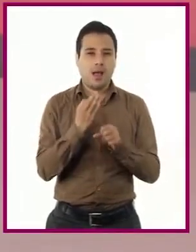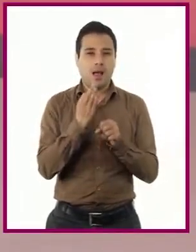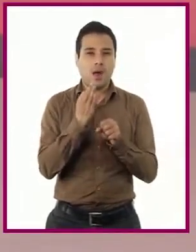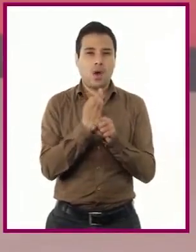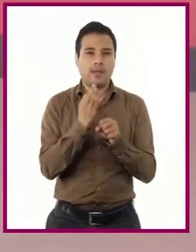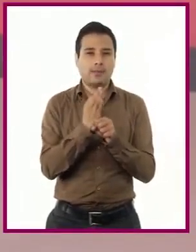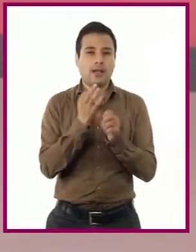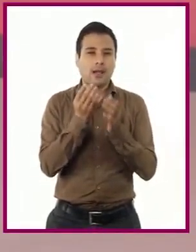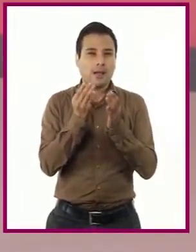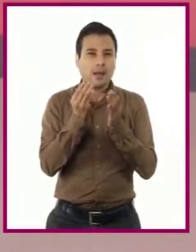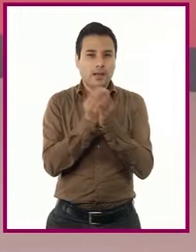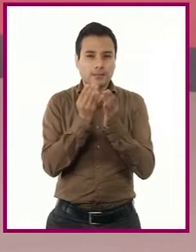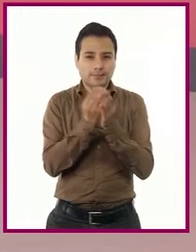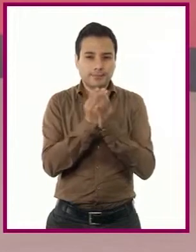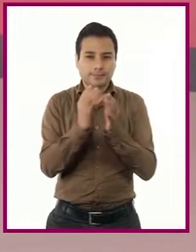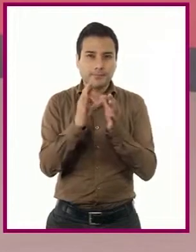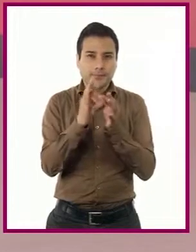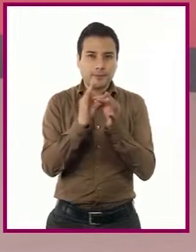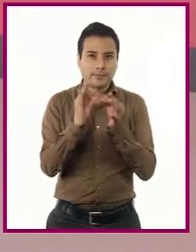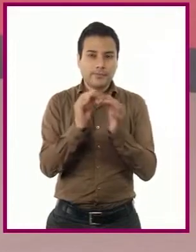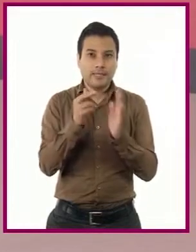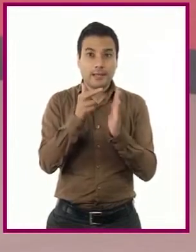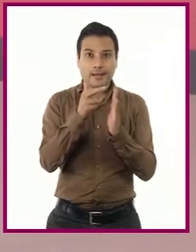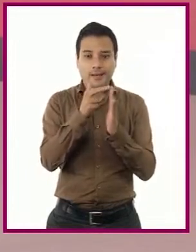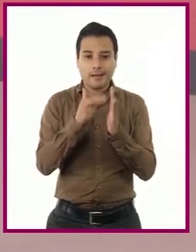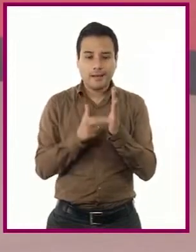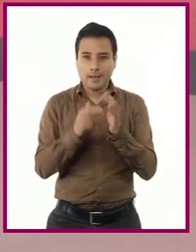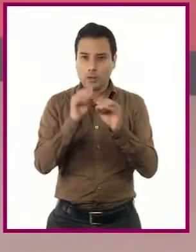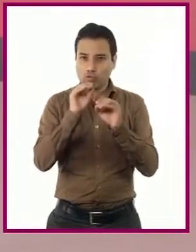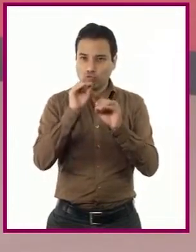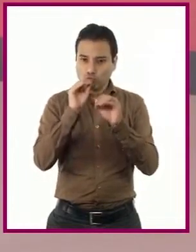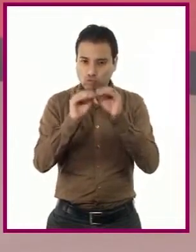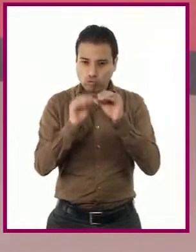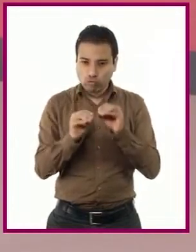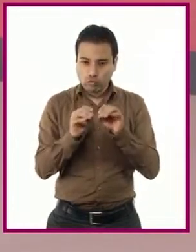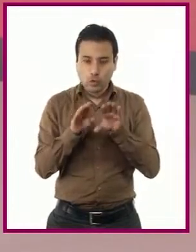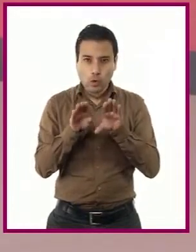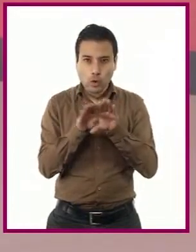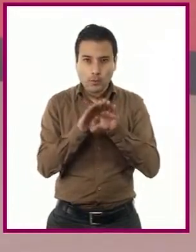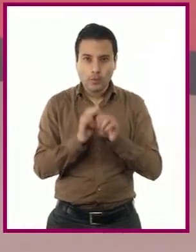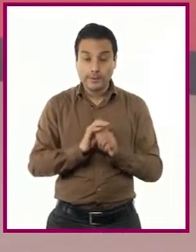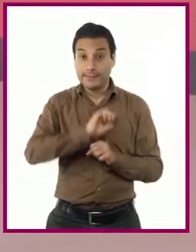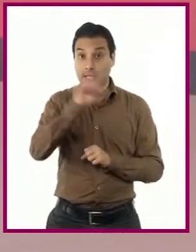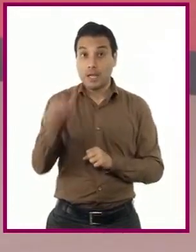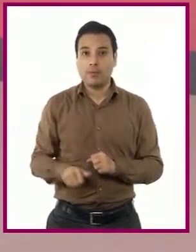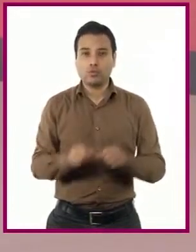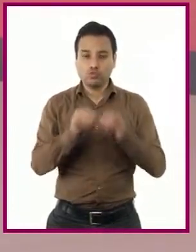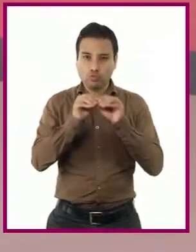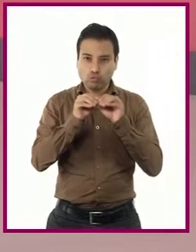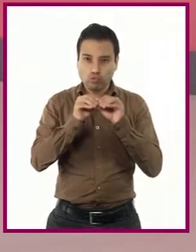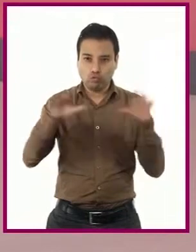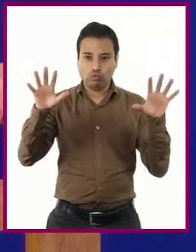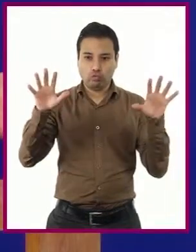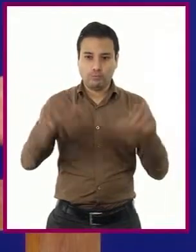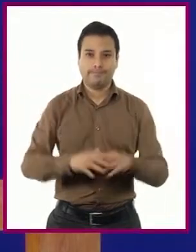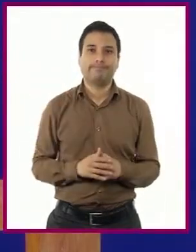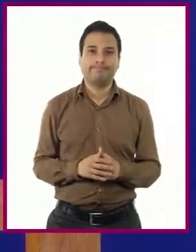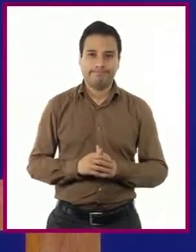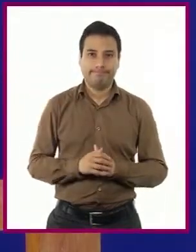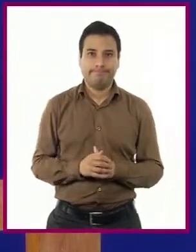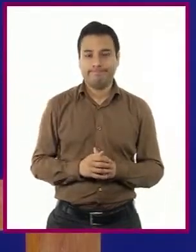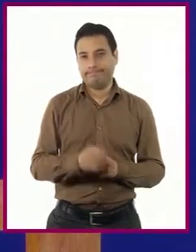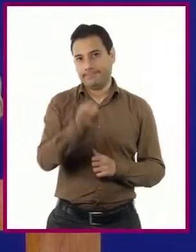cómo editar un reglamento y darle una adecuada presentación para que su difusión y lectura sea efectiva. Así